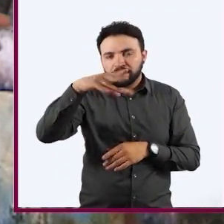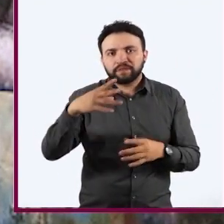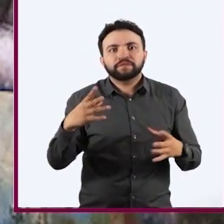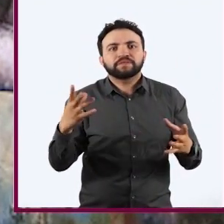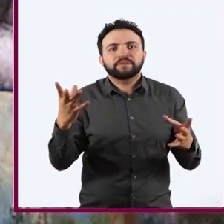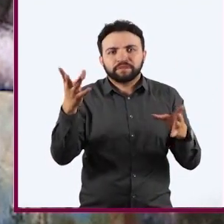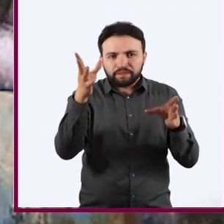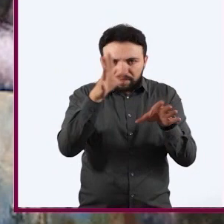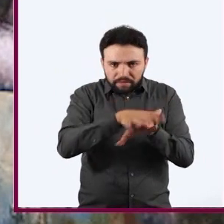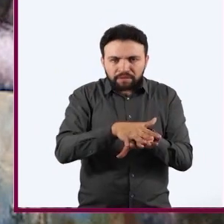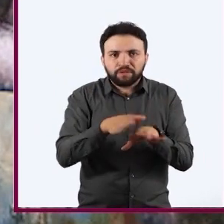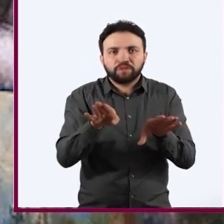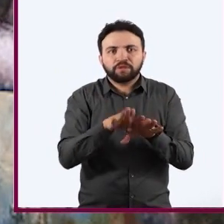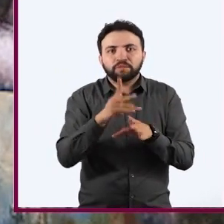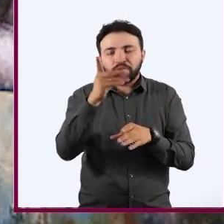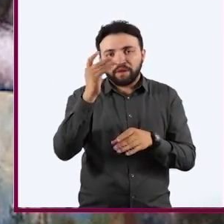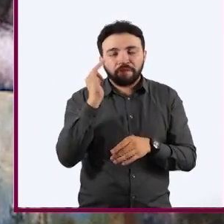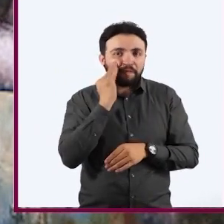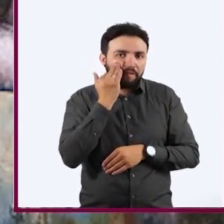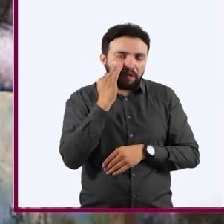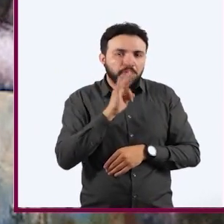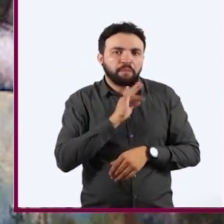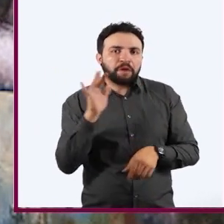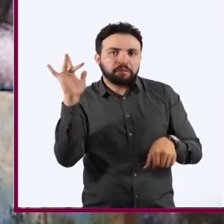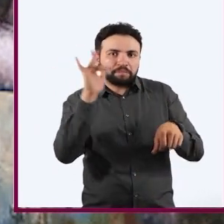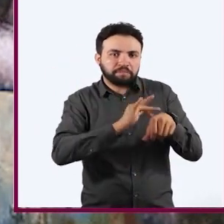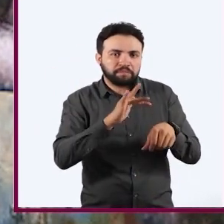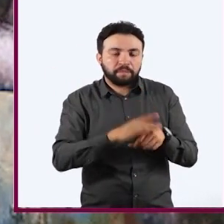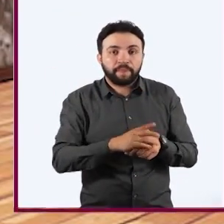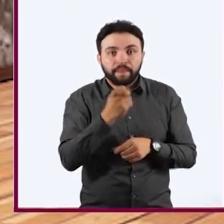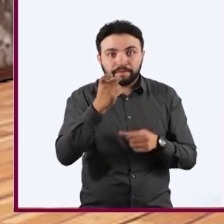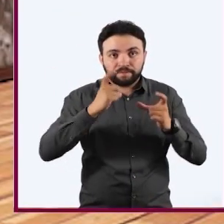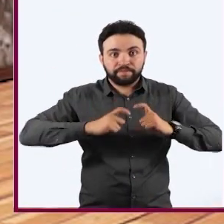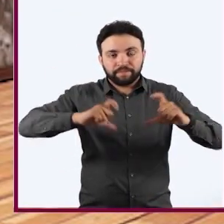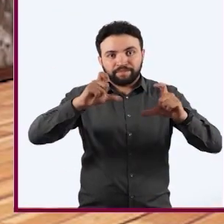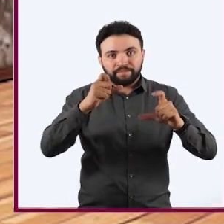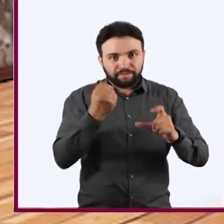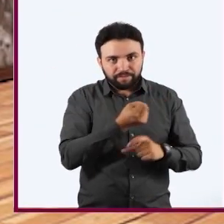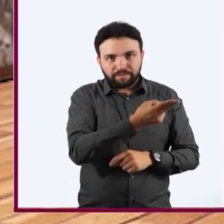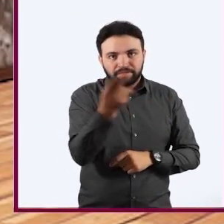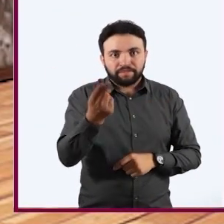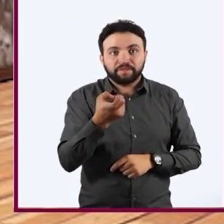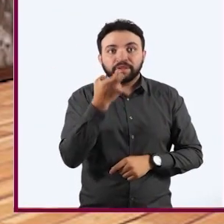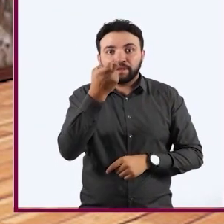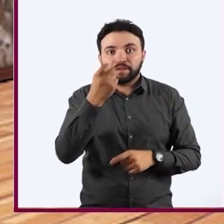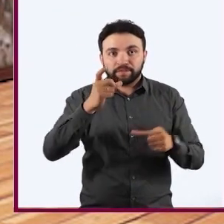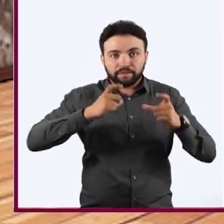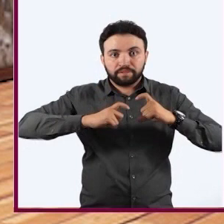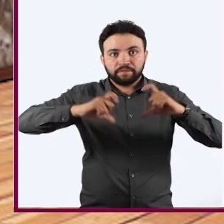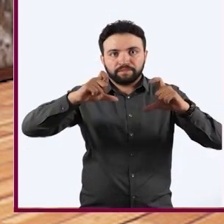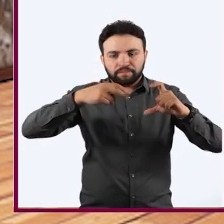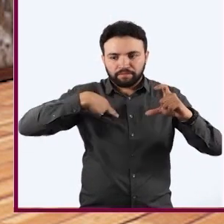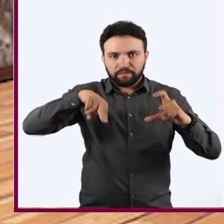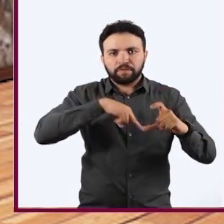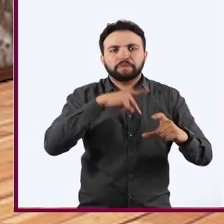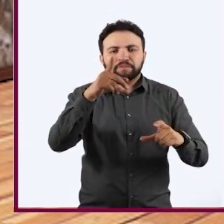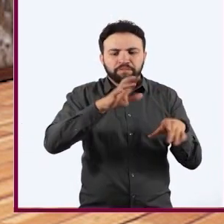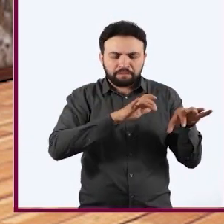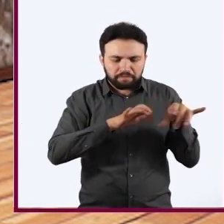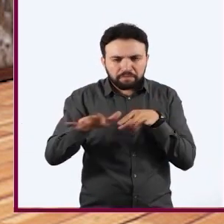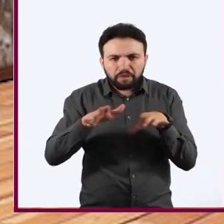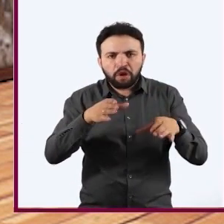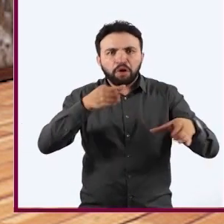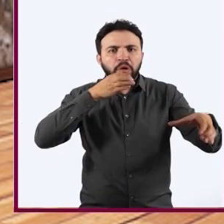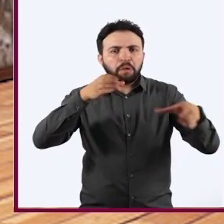Joaquín Clausel. Únanse a la comunidad de Jóvenes en Casa en Facebook. Y no olviden que este programa es de ustedes. Hagan este programa